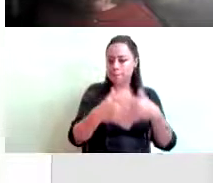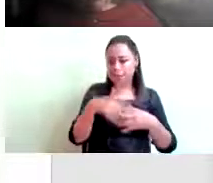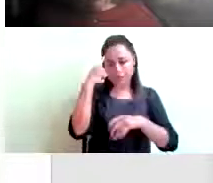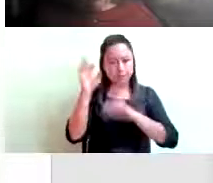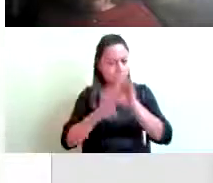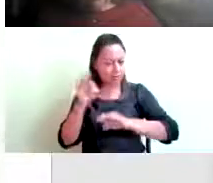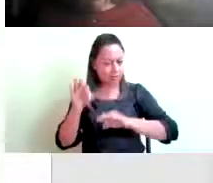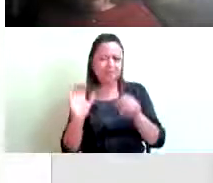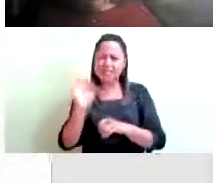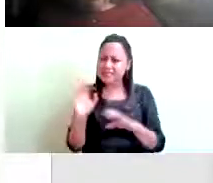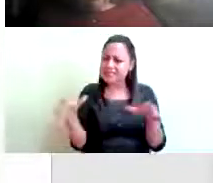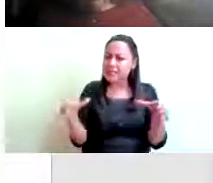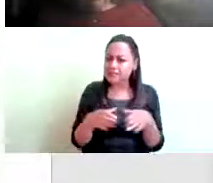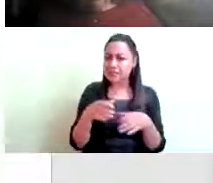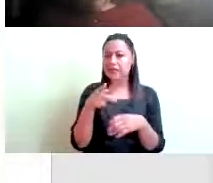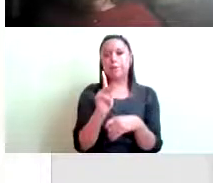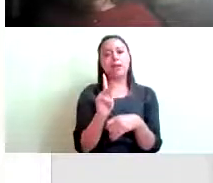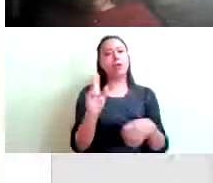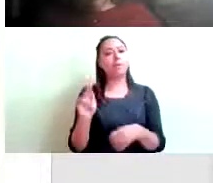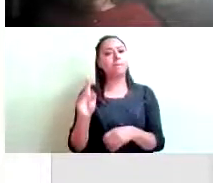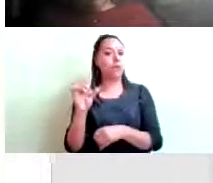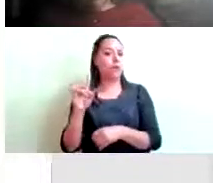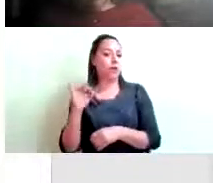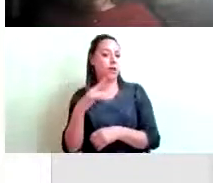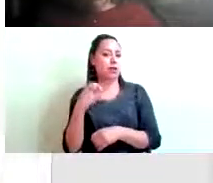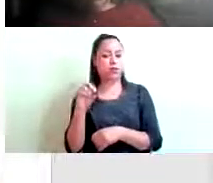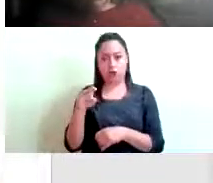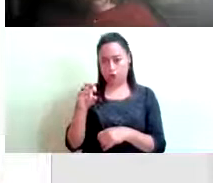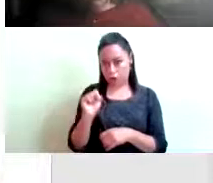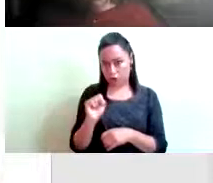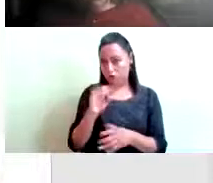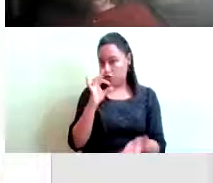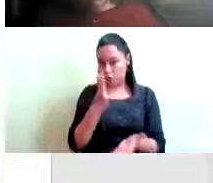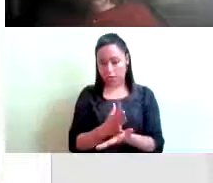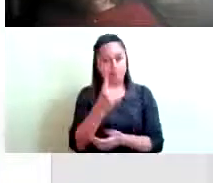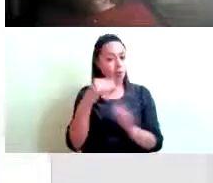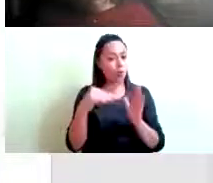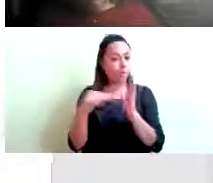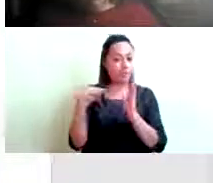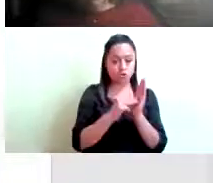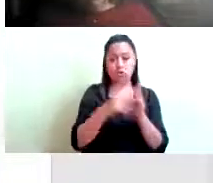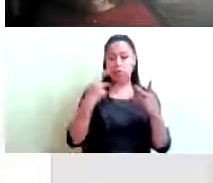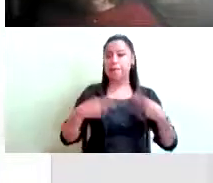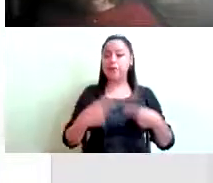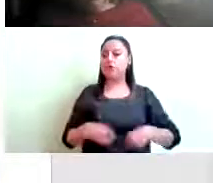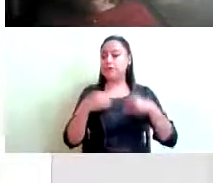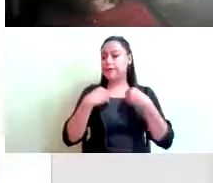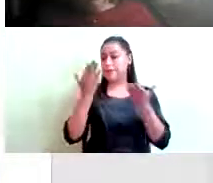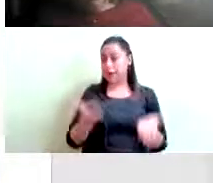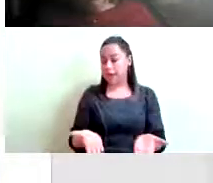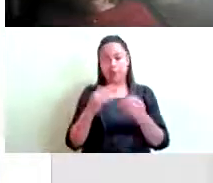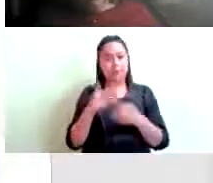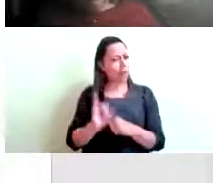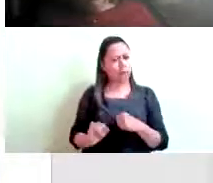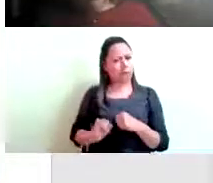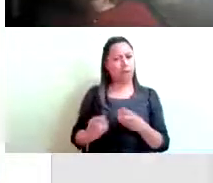pequeñas tal vez, pero que estén en polígonos de no más de 1 millón de habitantes. Hay propuestas interesantísimas que se han hecho por